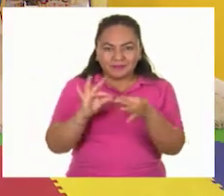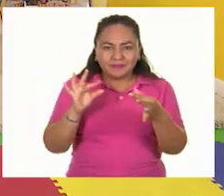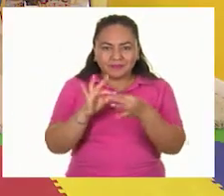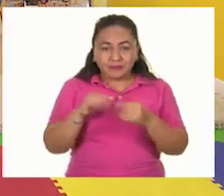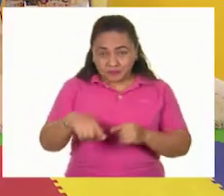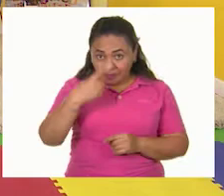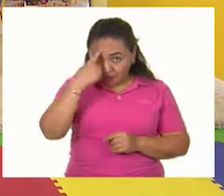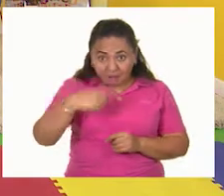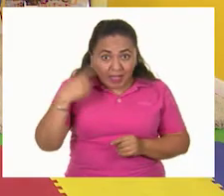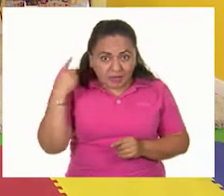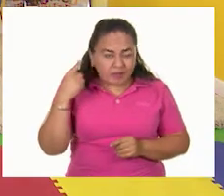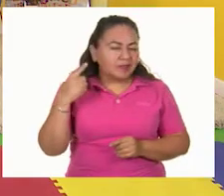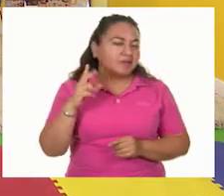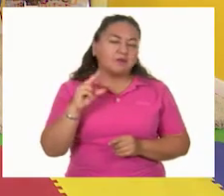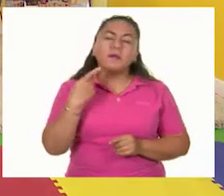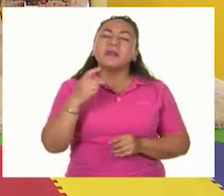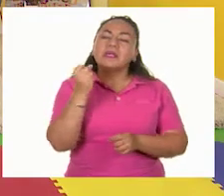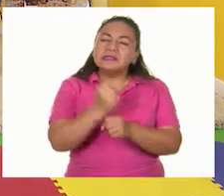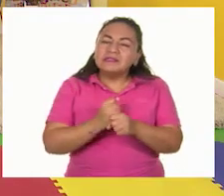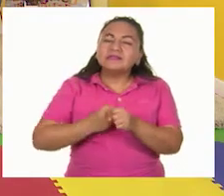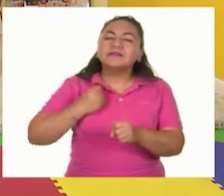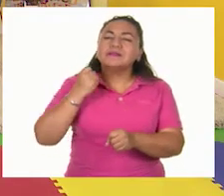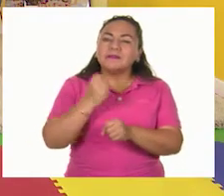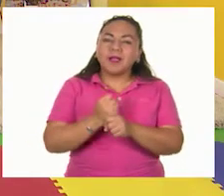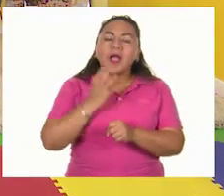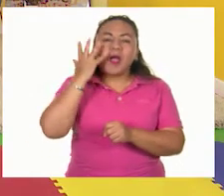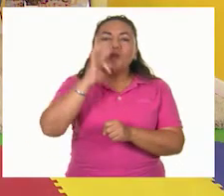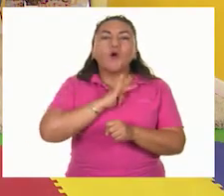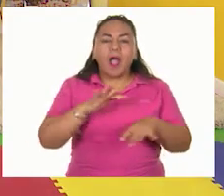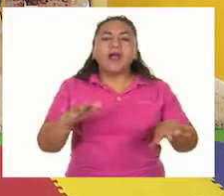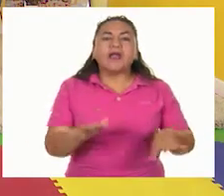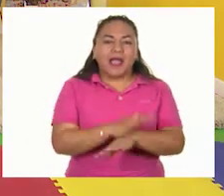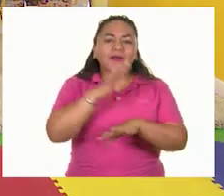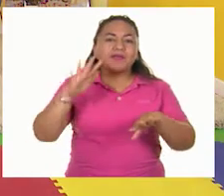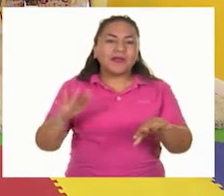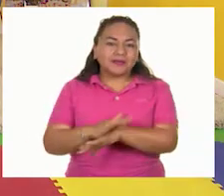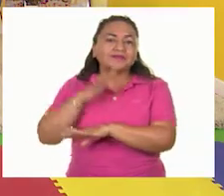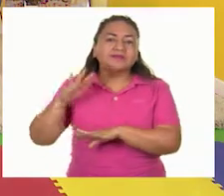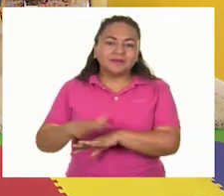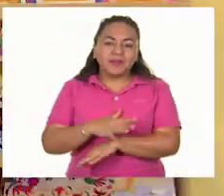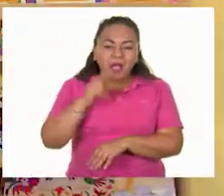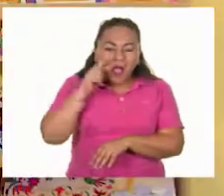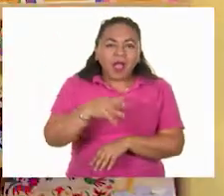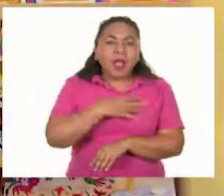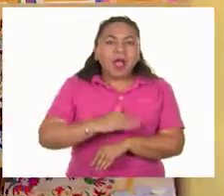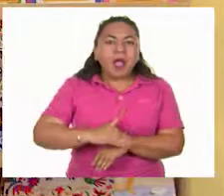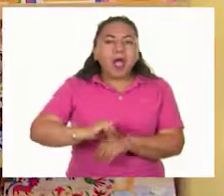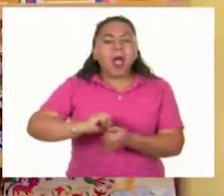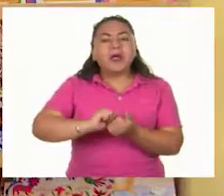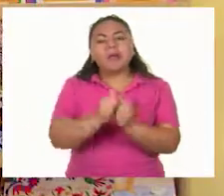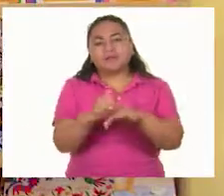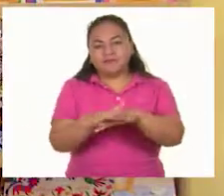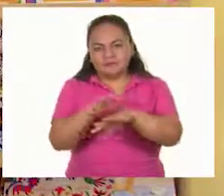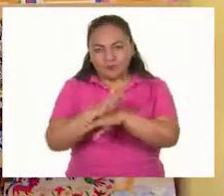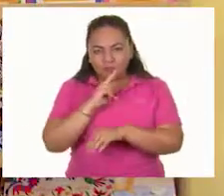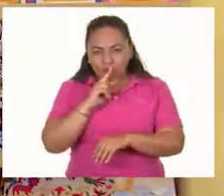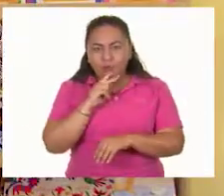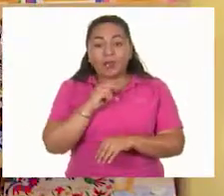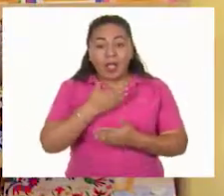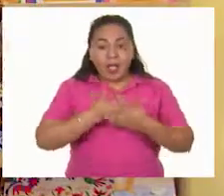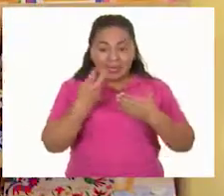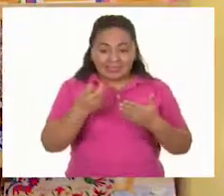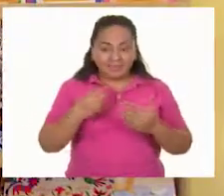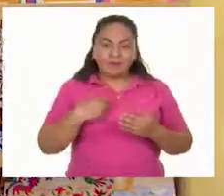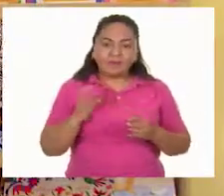es sencillo, pero si se practica, lograrán cambio de actitudes en sus hijas e hijos. A través de estas